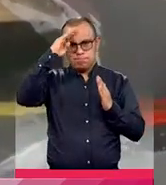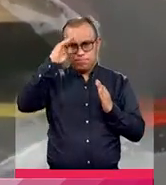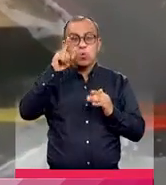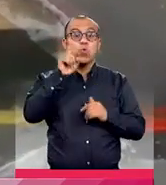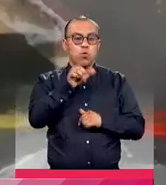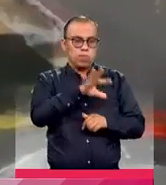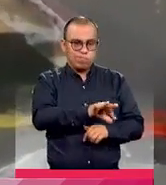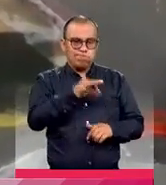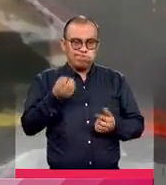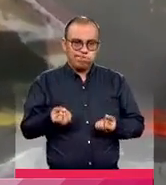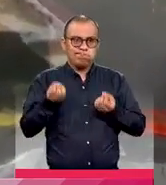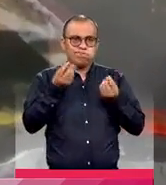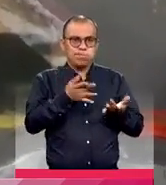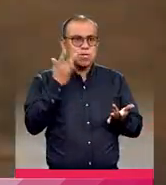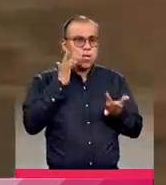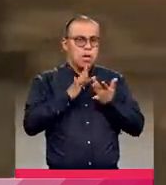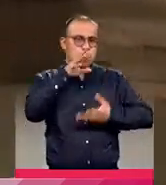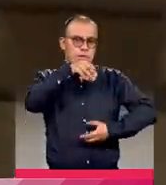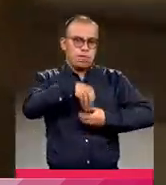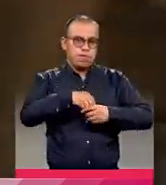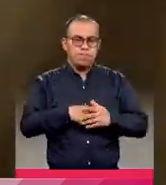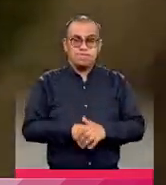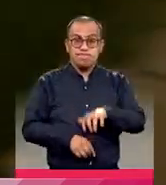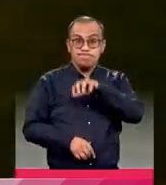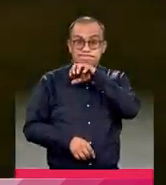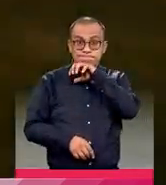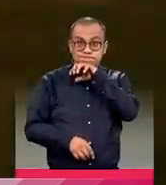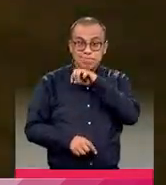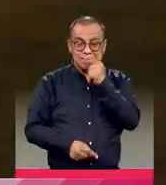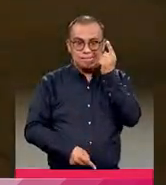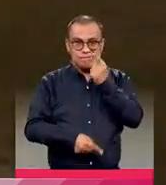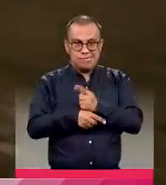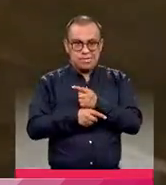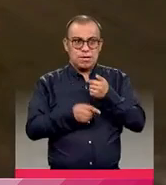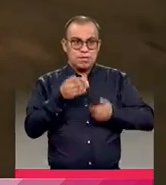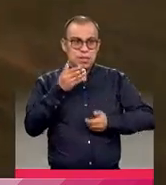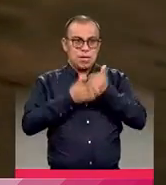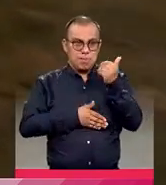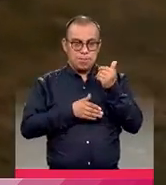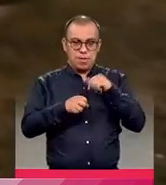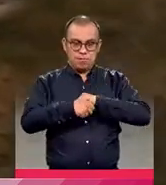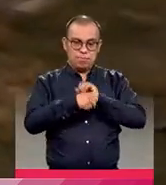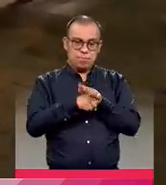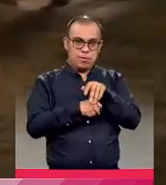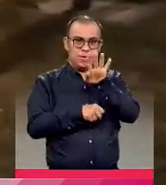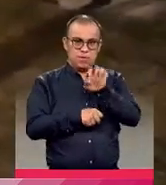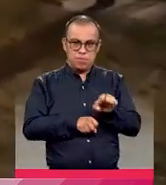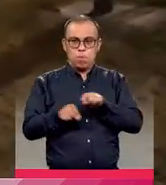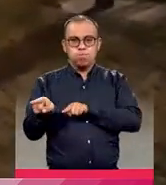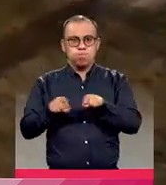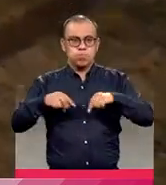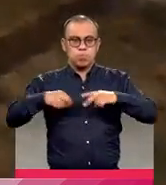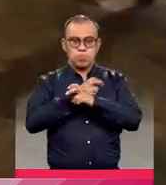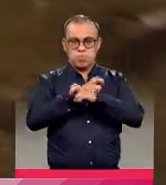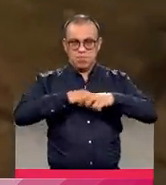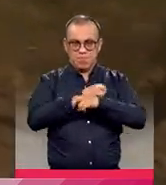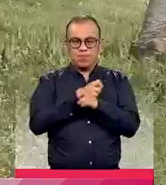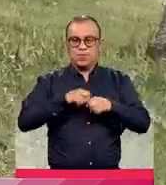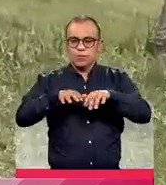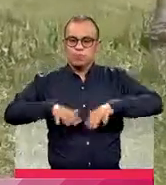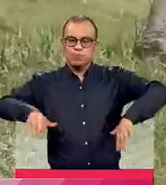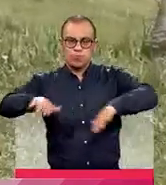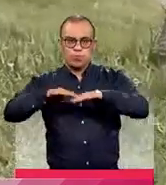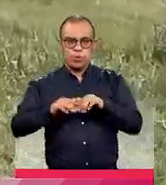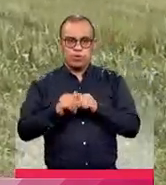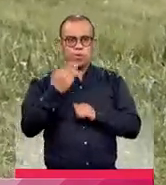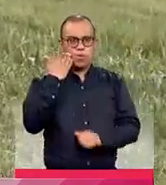policía también ofreció comida y él se quedó acá. Este canino llegó justo cuando iniciaba la pandemia y se la pasaba rondeando el parque de Ciudad Jardín, hasta